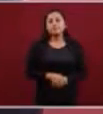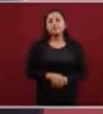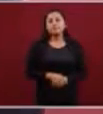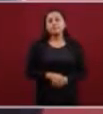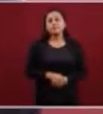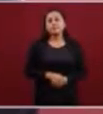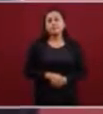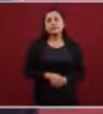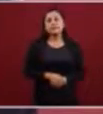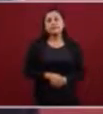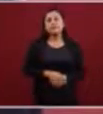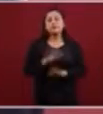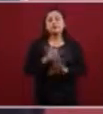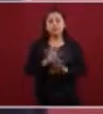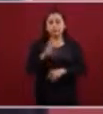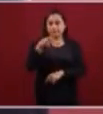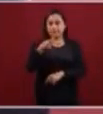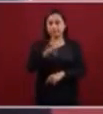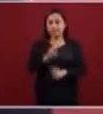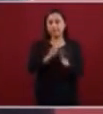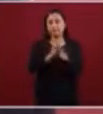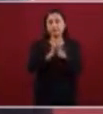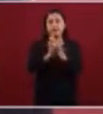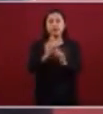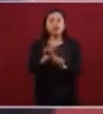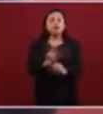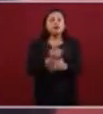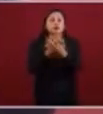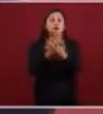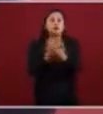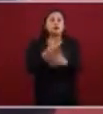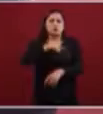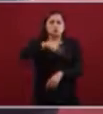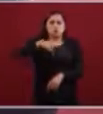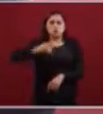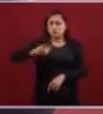Entonces, nada más déjenos, ya hicimos ese compromiso,